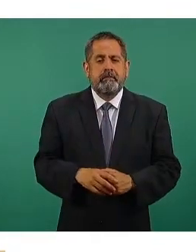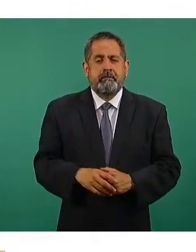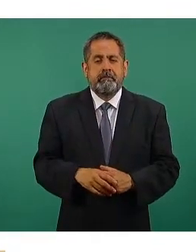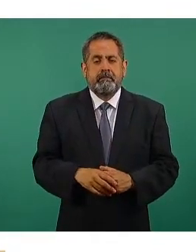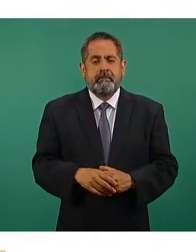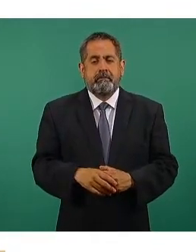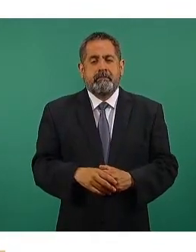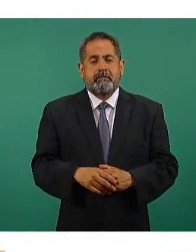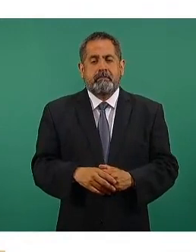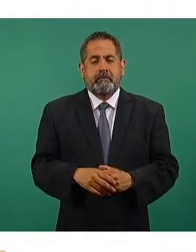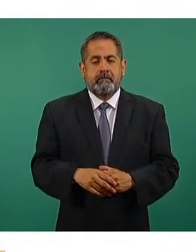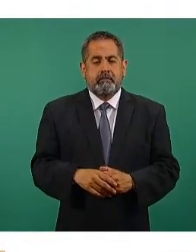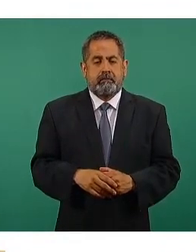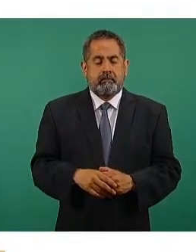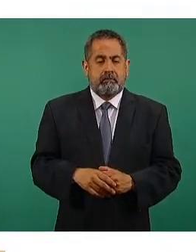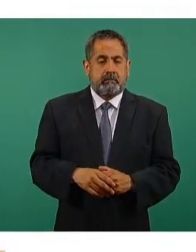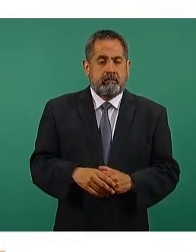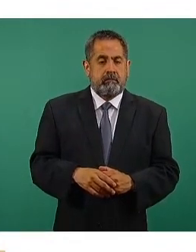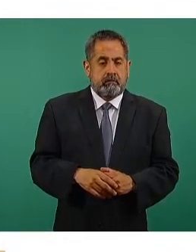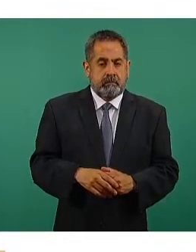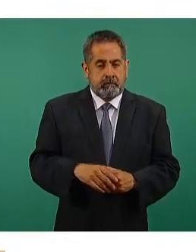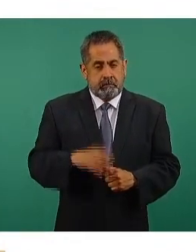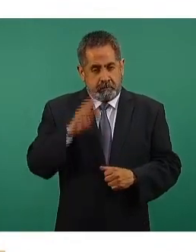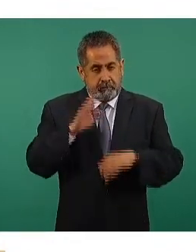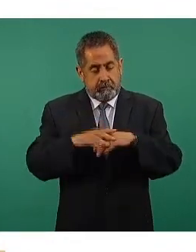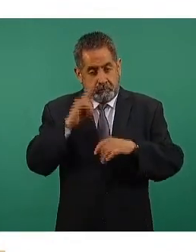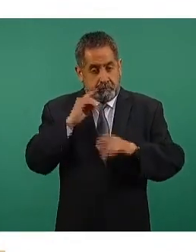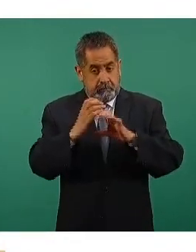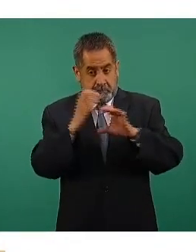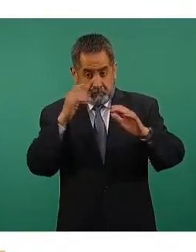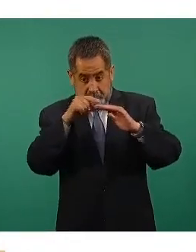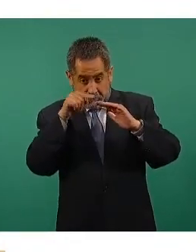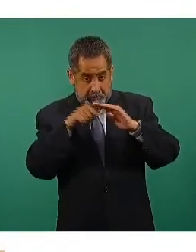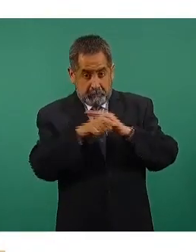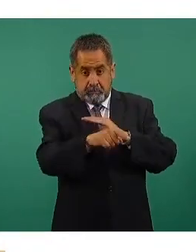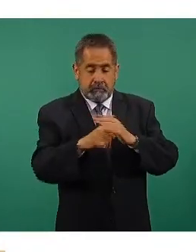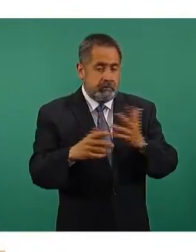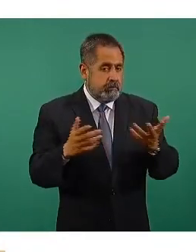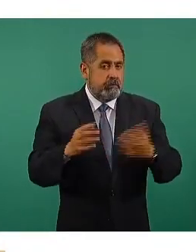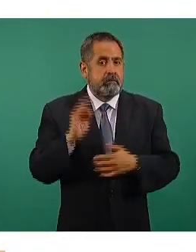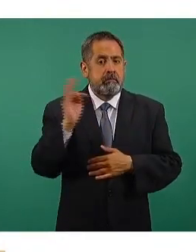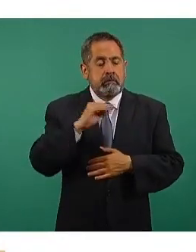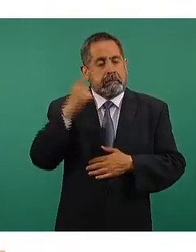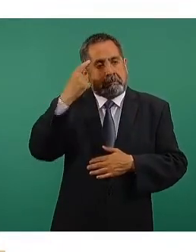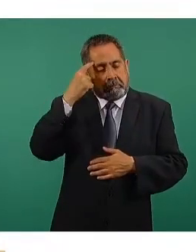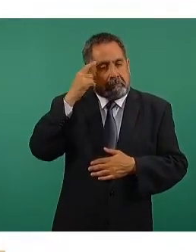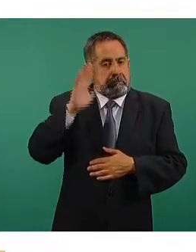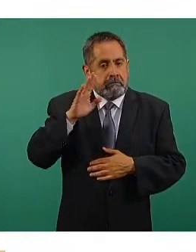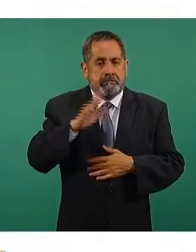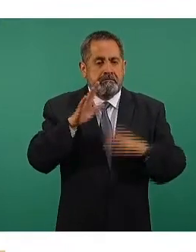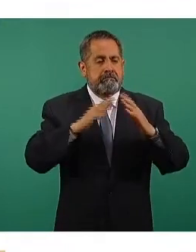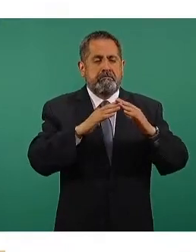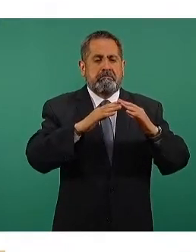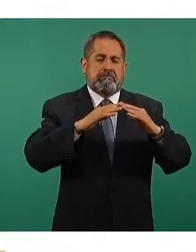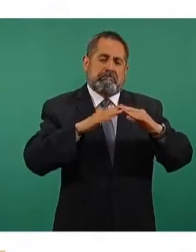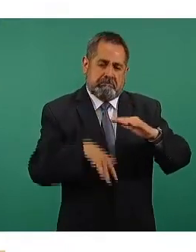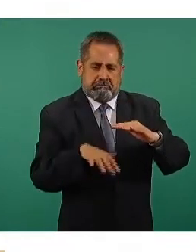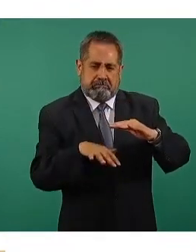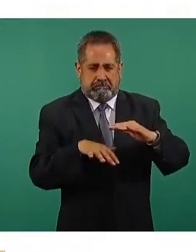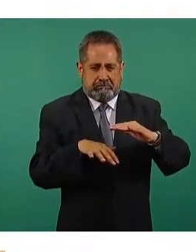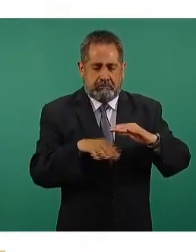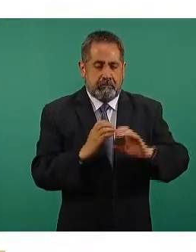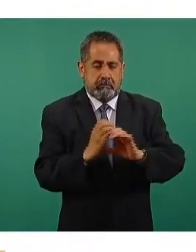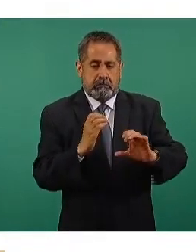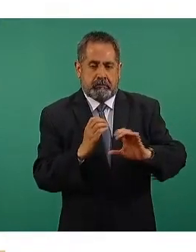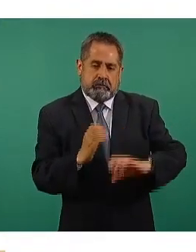favor. Otra vista más ampliada del túnel. Se presume que hubo un derrumbe hacia el interior del túnel, lo que